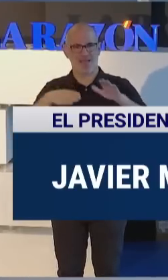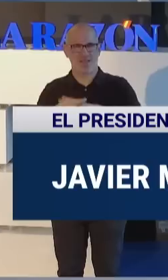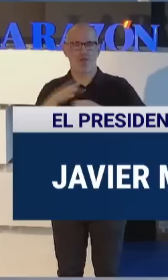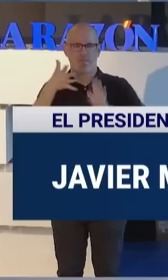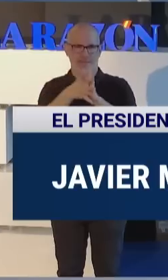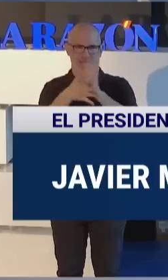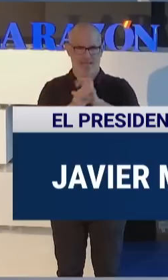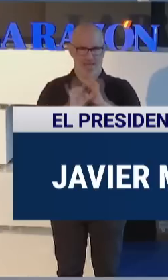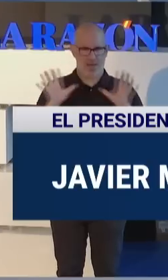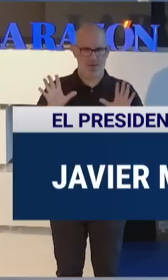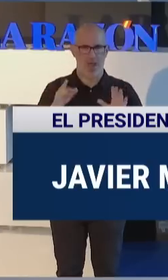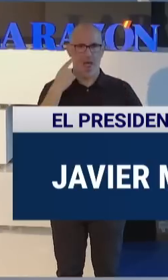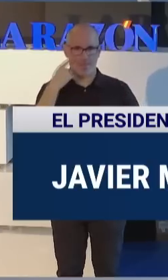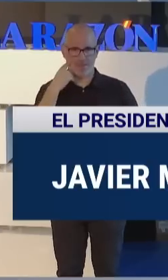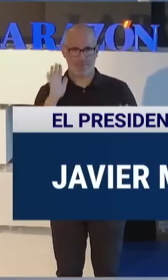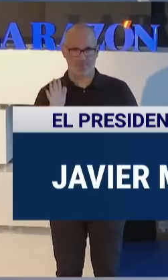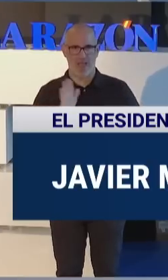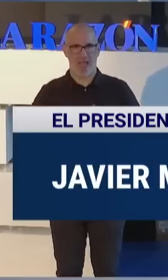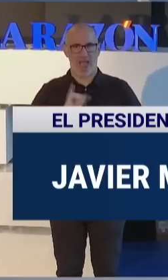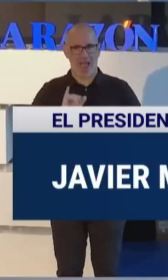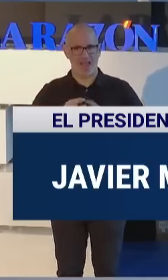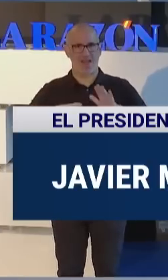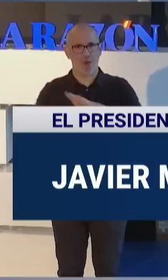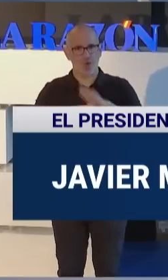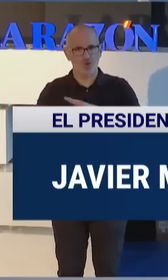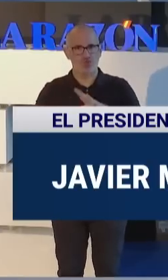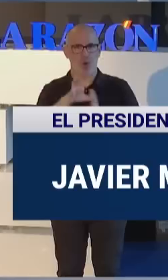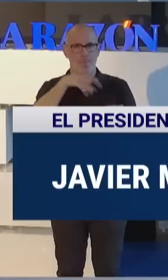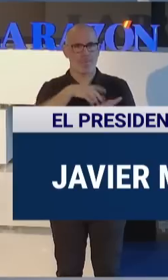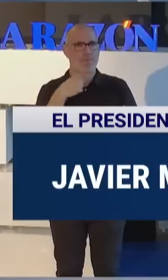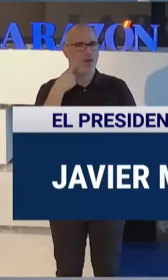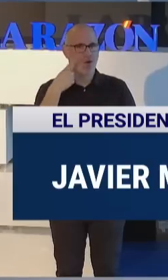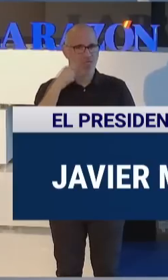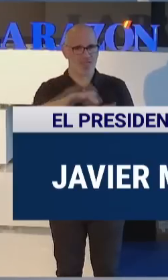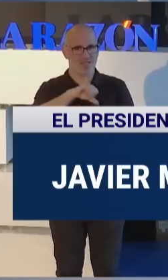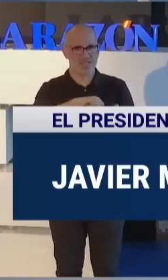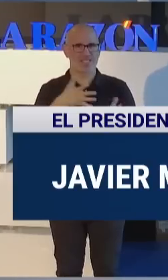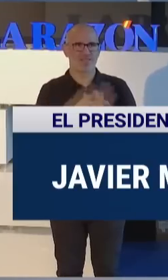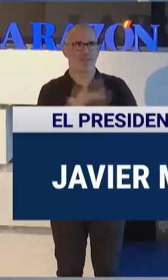idea, había instrumentos que tenía el Banco Central que eran a 1